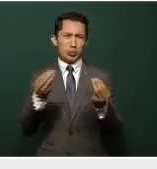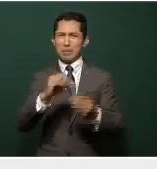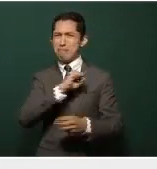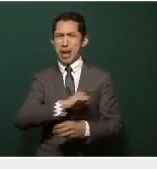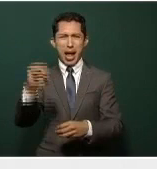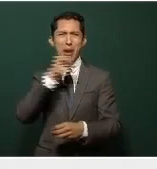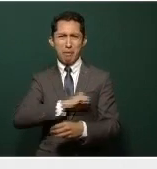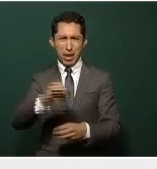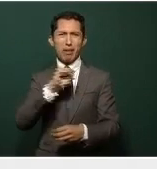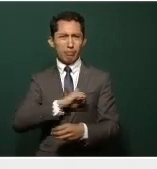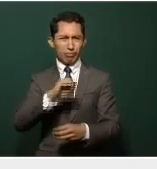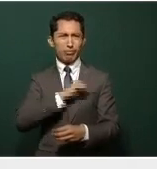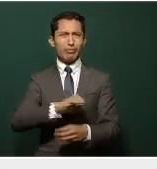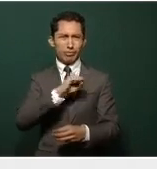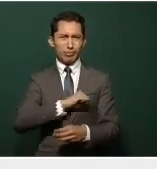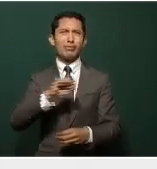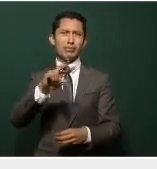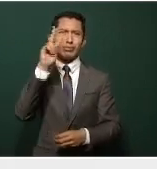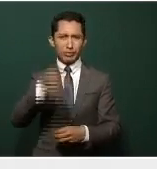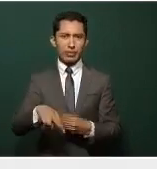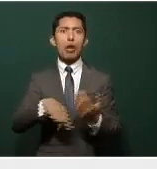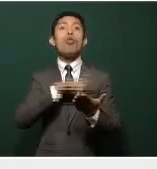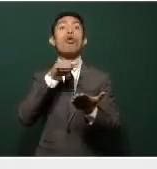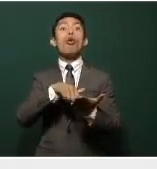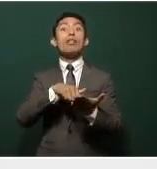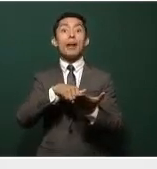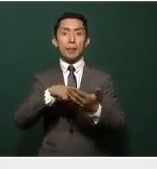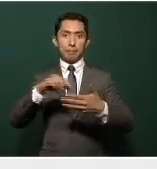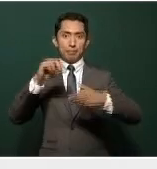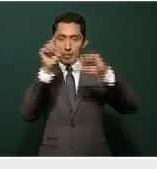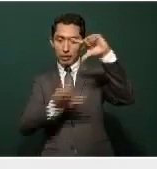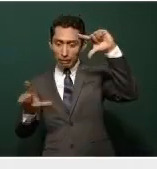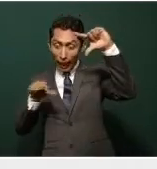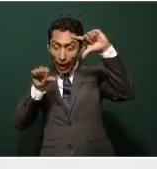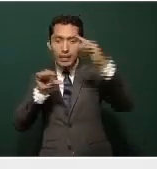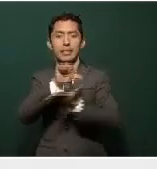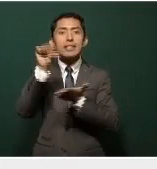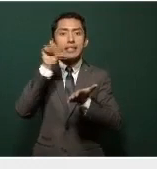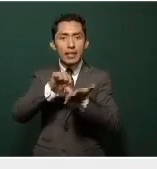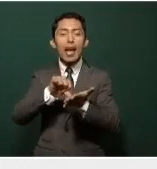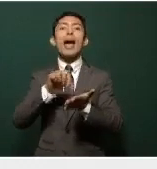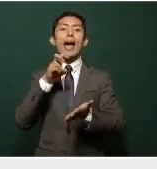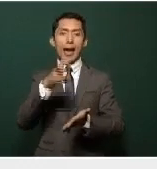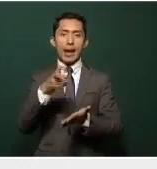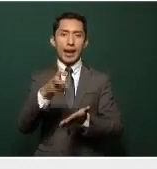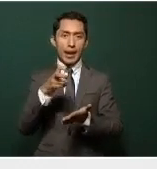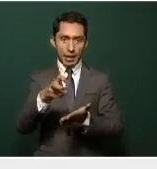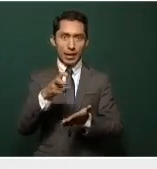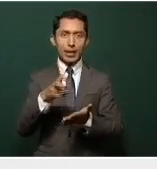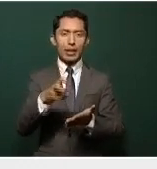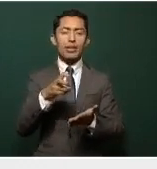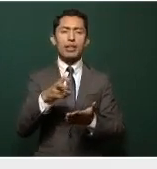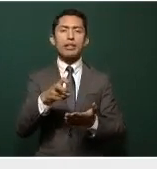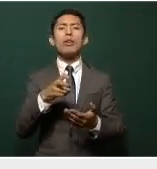se encuentran ubicados en la zona centro del país y en una parte del sur sureste, destacando que